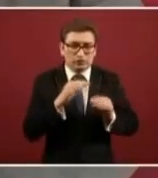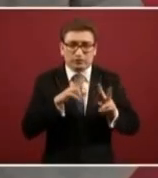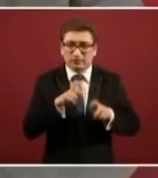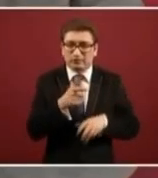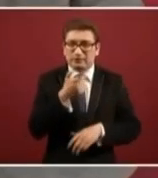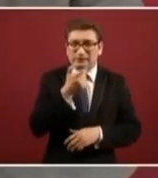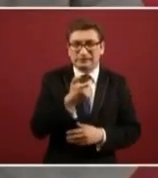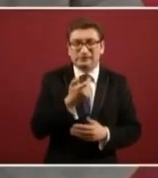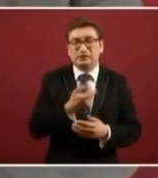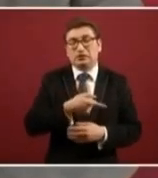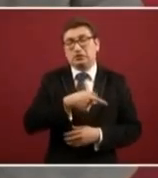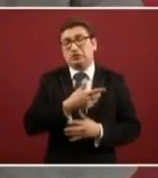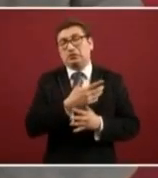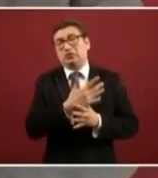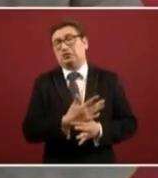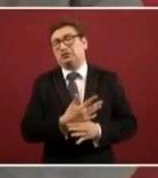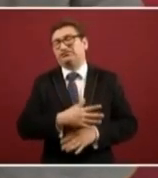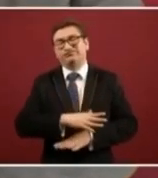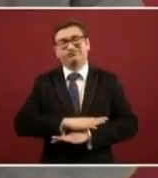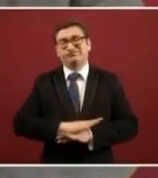Un rotundo fracaso.